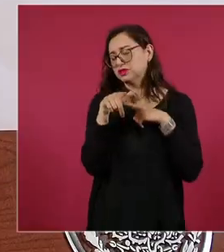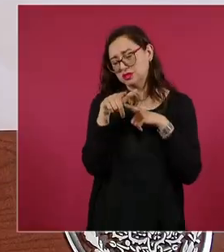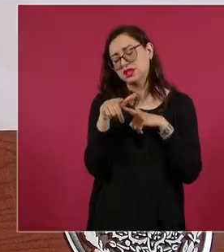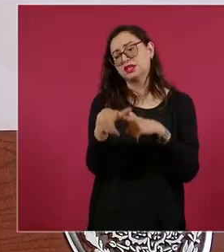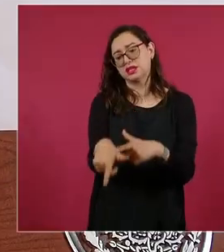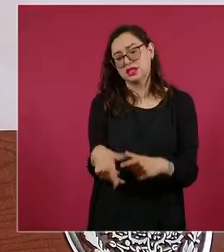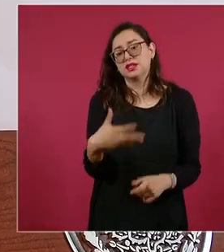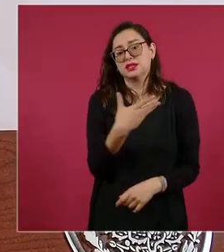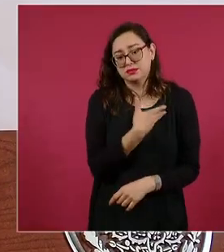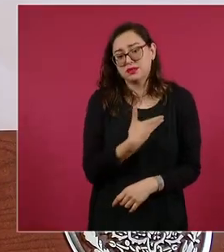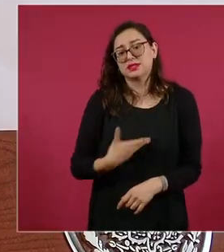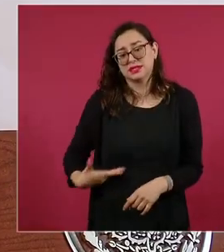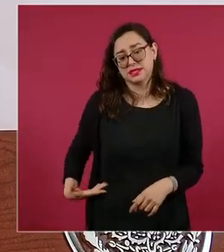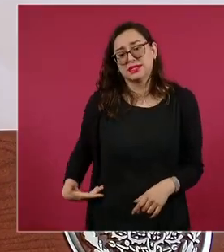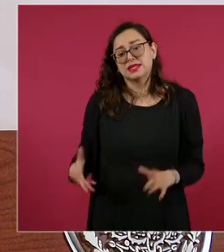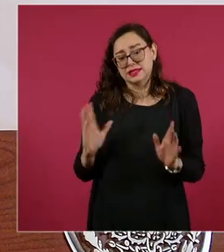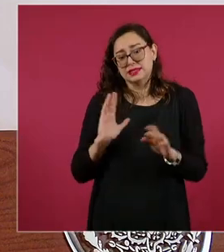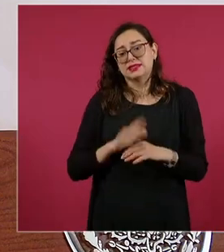y así lo decía